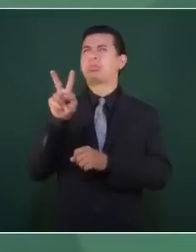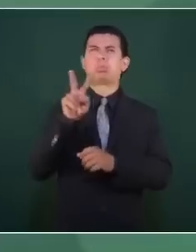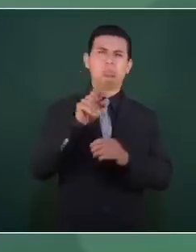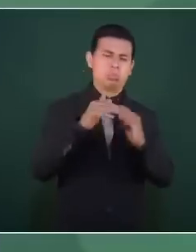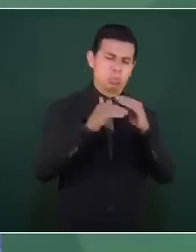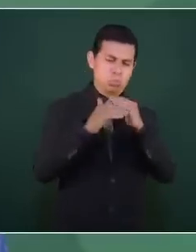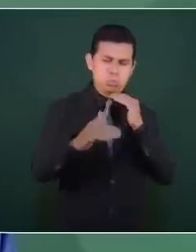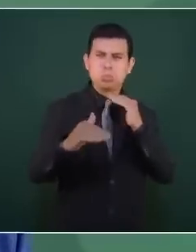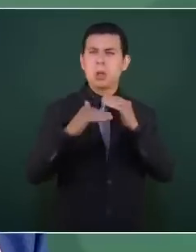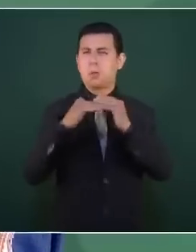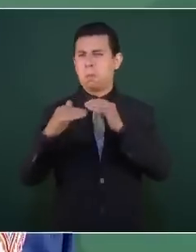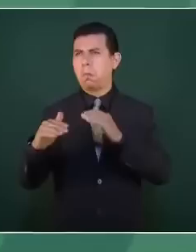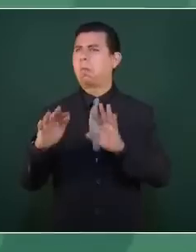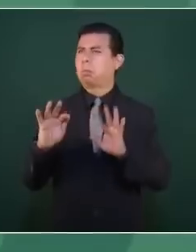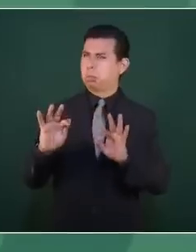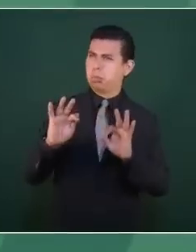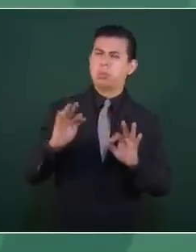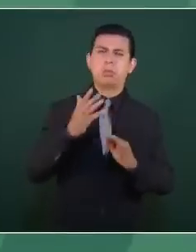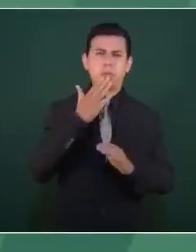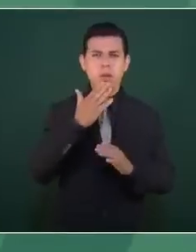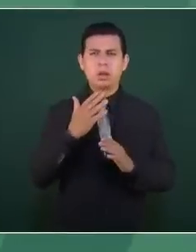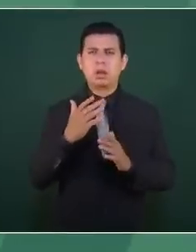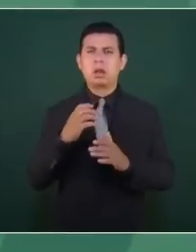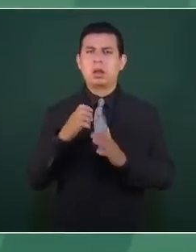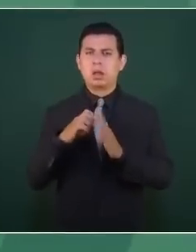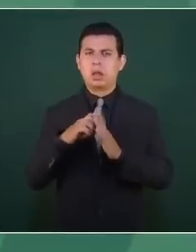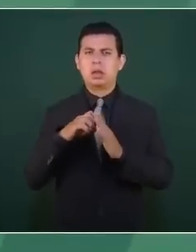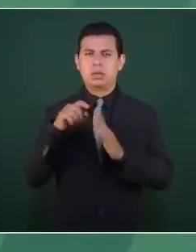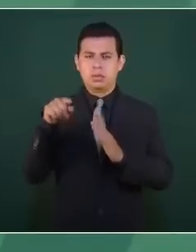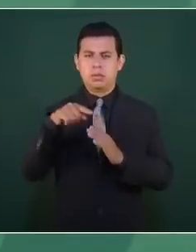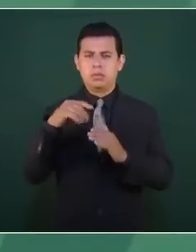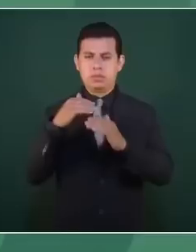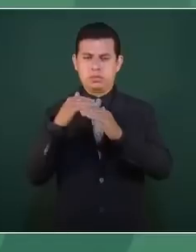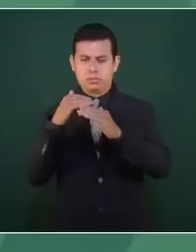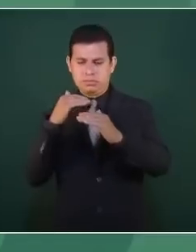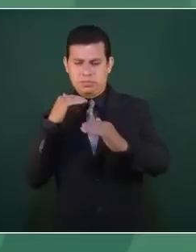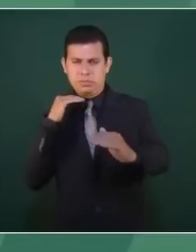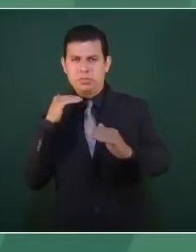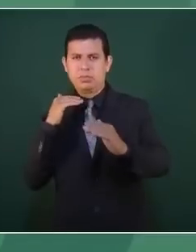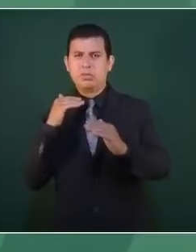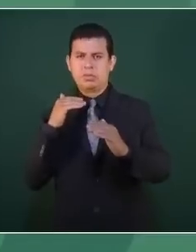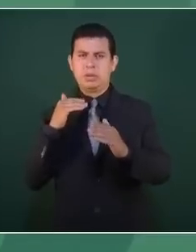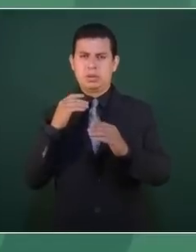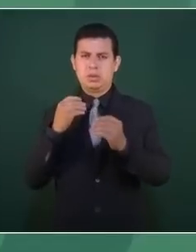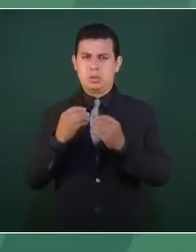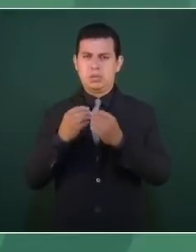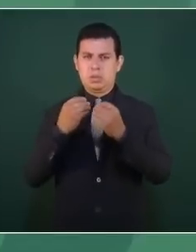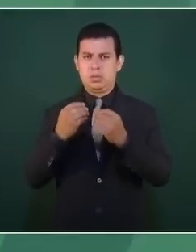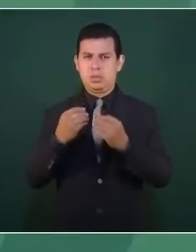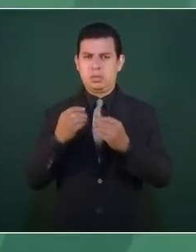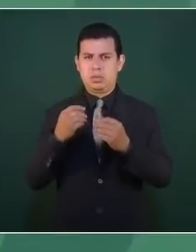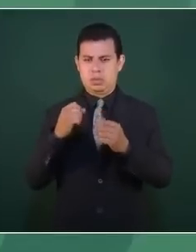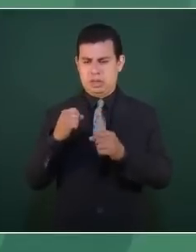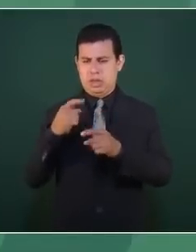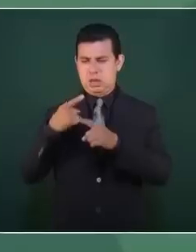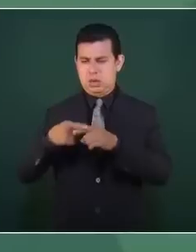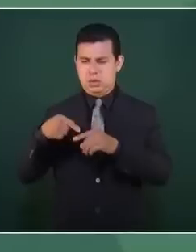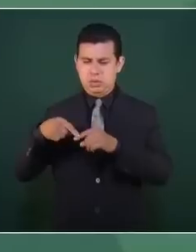la construcción de rompeolas que se está haciendo en Salina